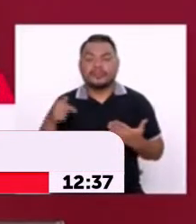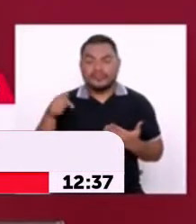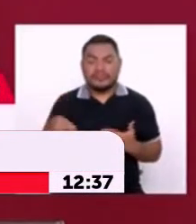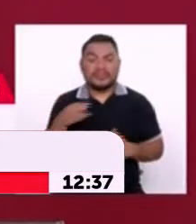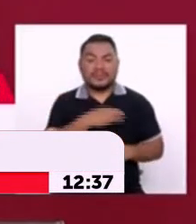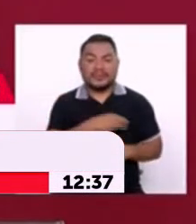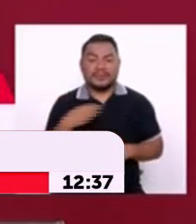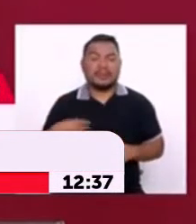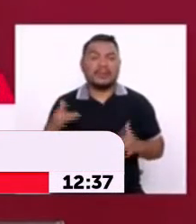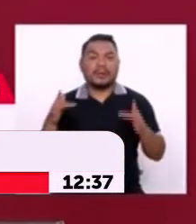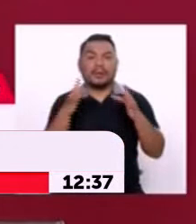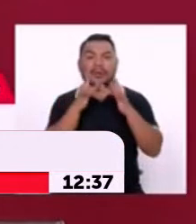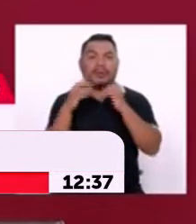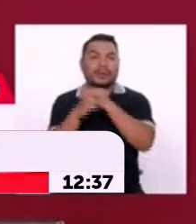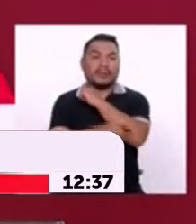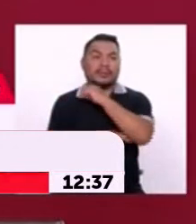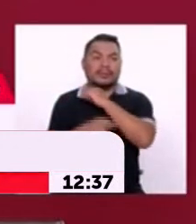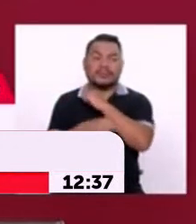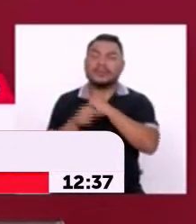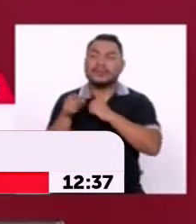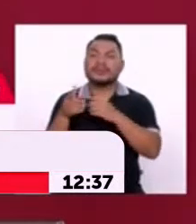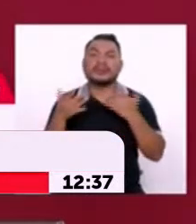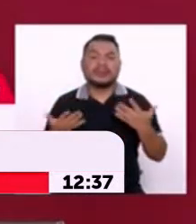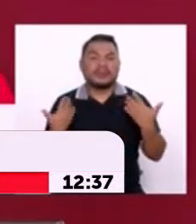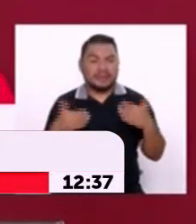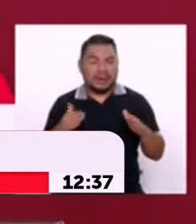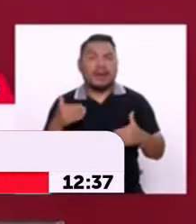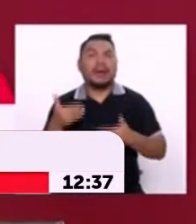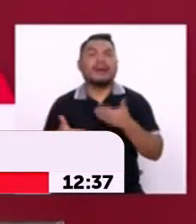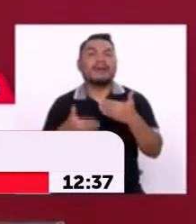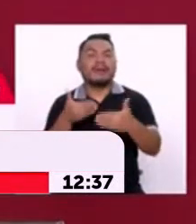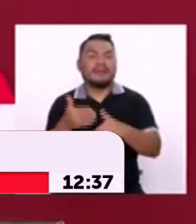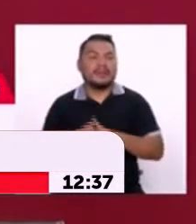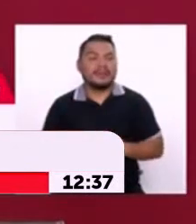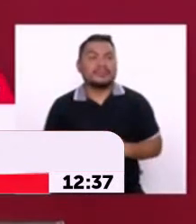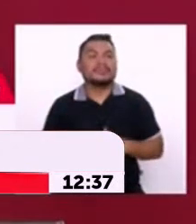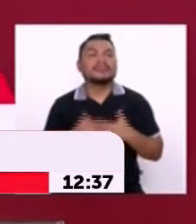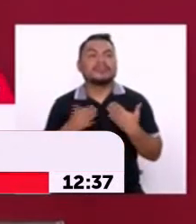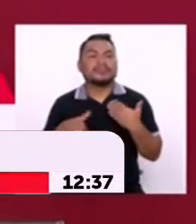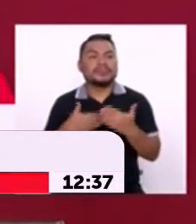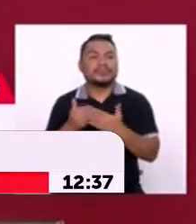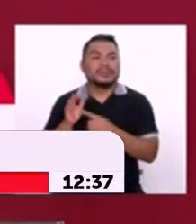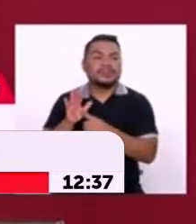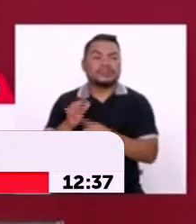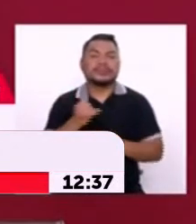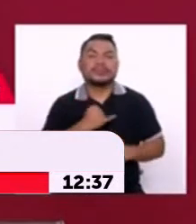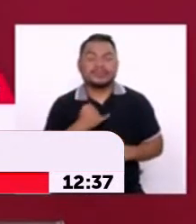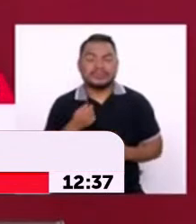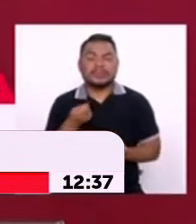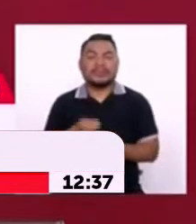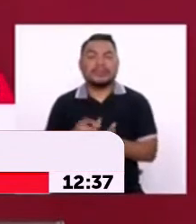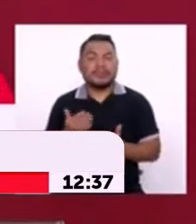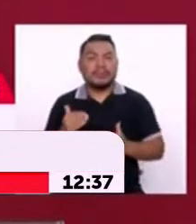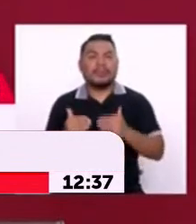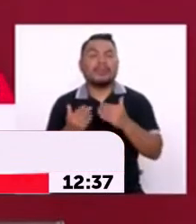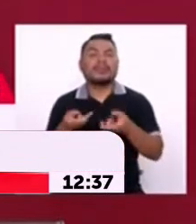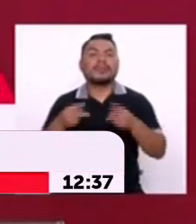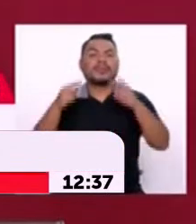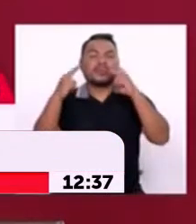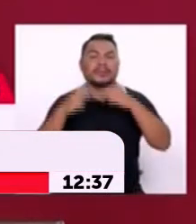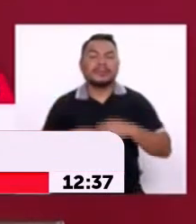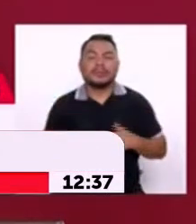En lo que va del Ministerio de Relaciones Exteriores, se ha avanzado en restituir la imagen e incrementar